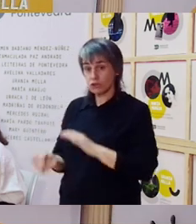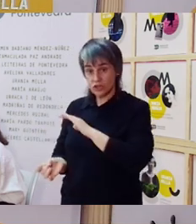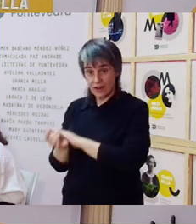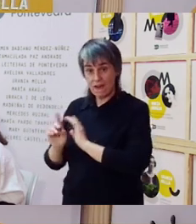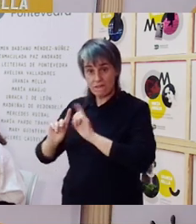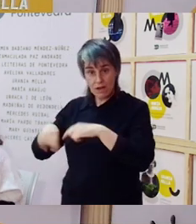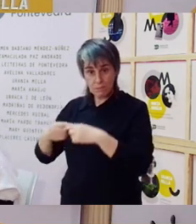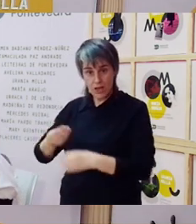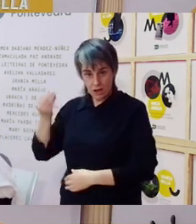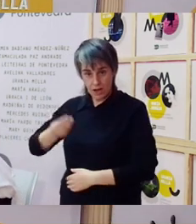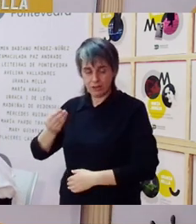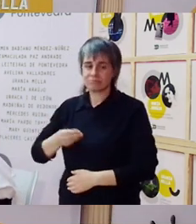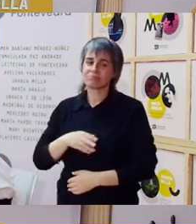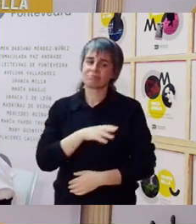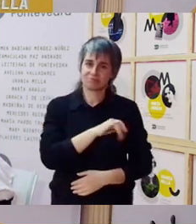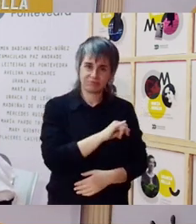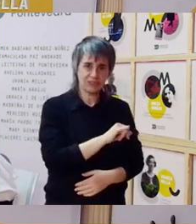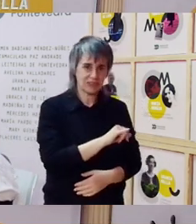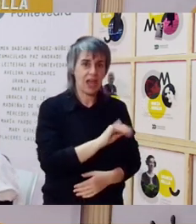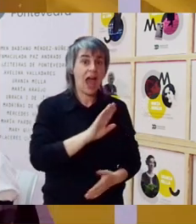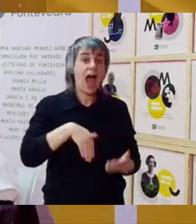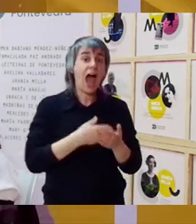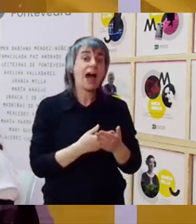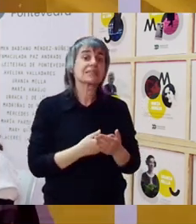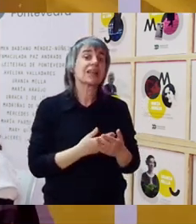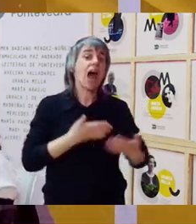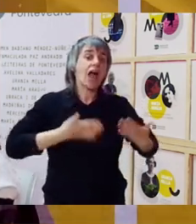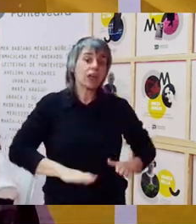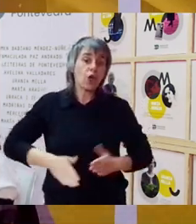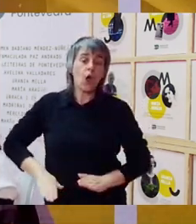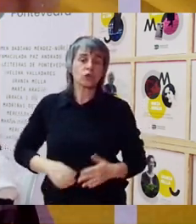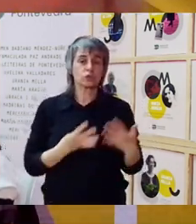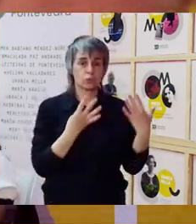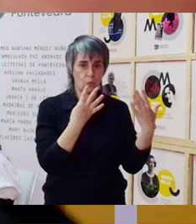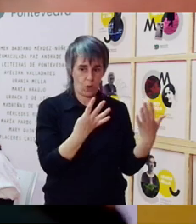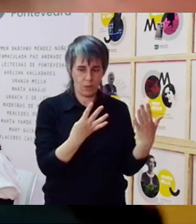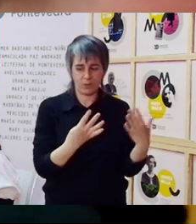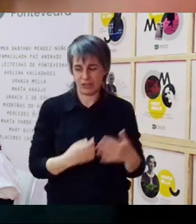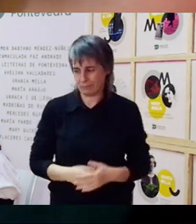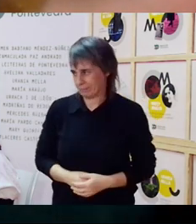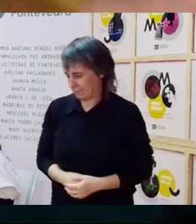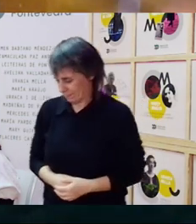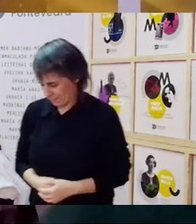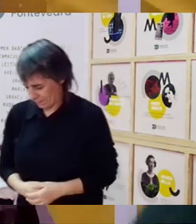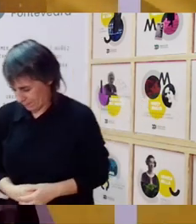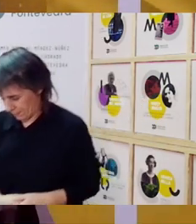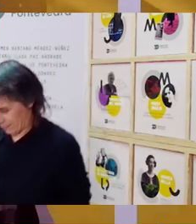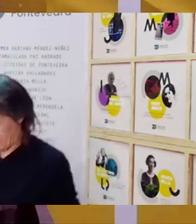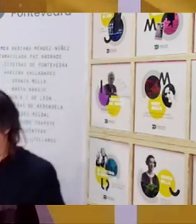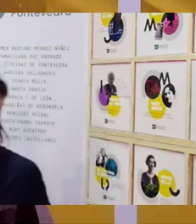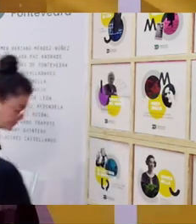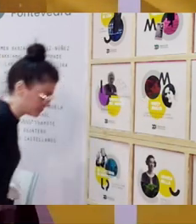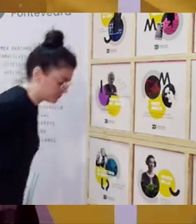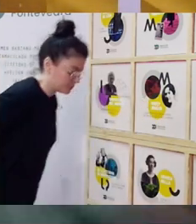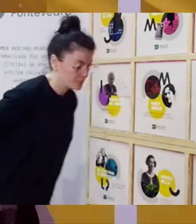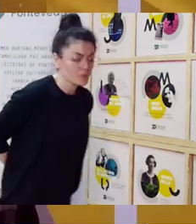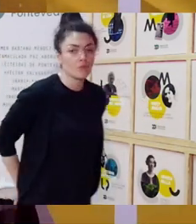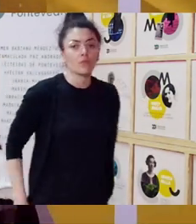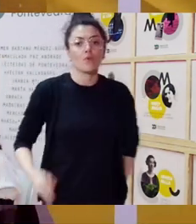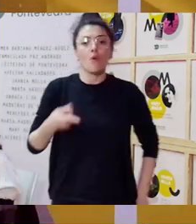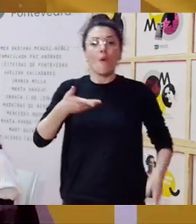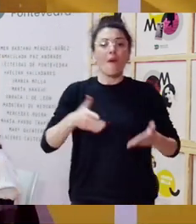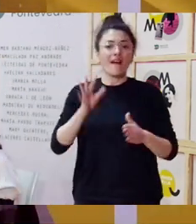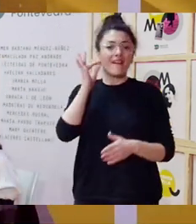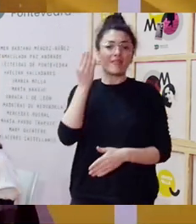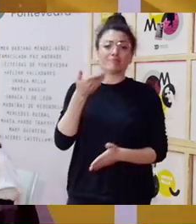gran familia, sí, porque chegaron a ter 9 fillos. unha morreu xa